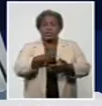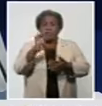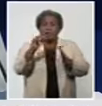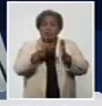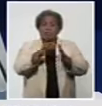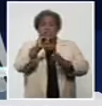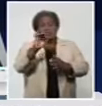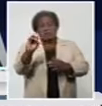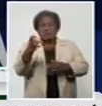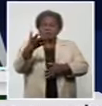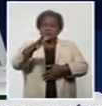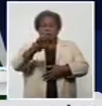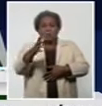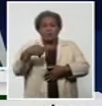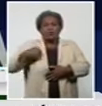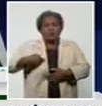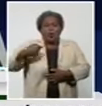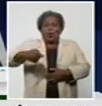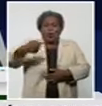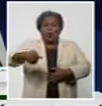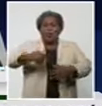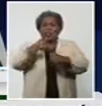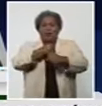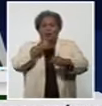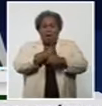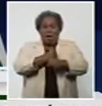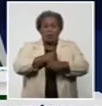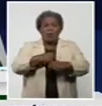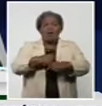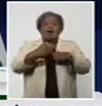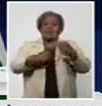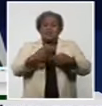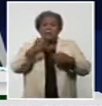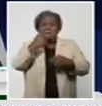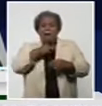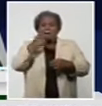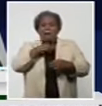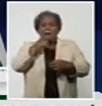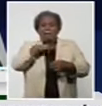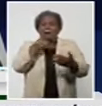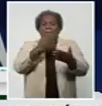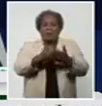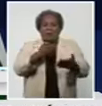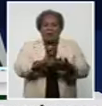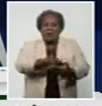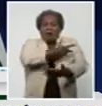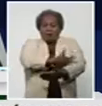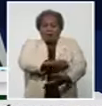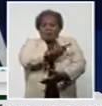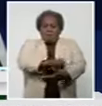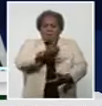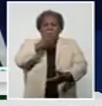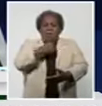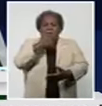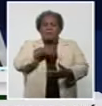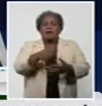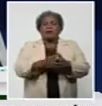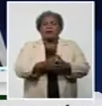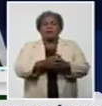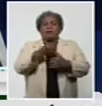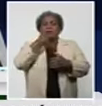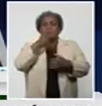se está trabajando, se están incrementando las capacidades en los laboratorios de forma tal de poder